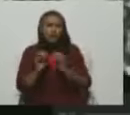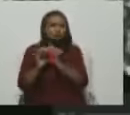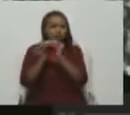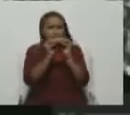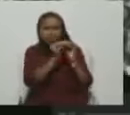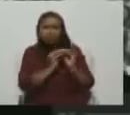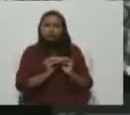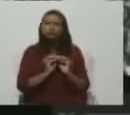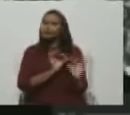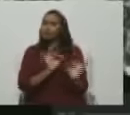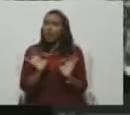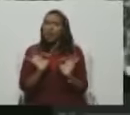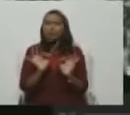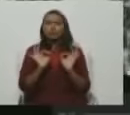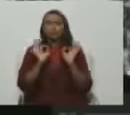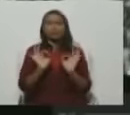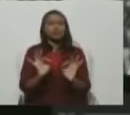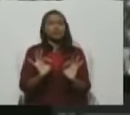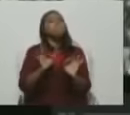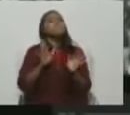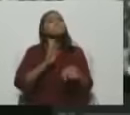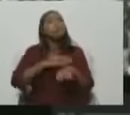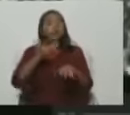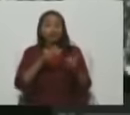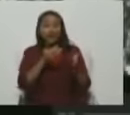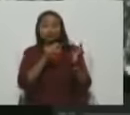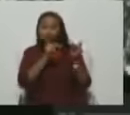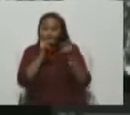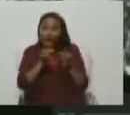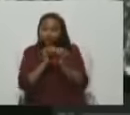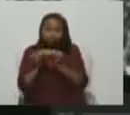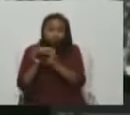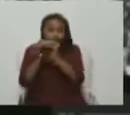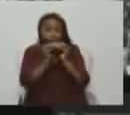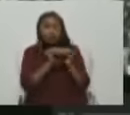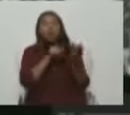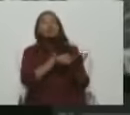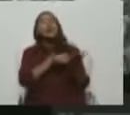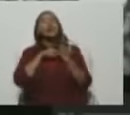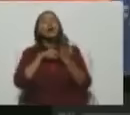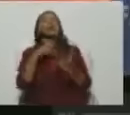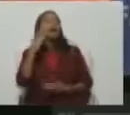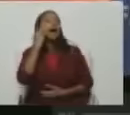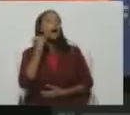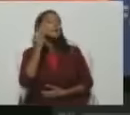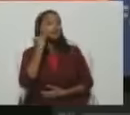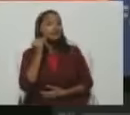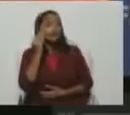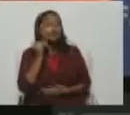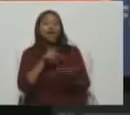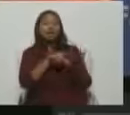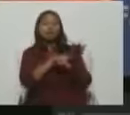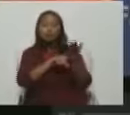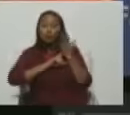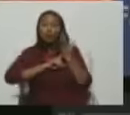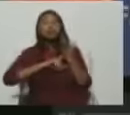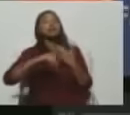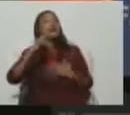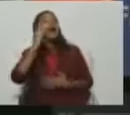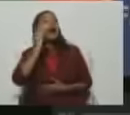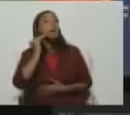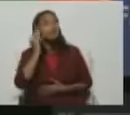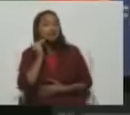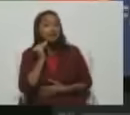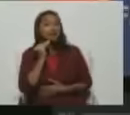República es una lección. Cada Plan República es una lección. Y de